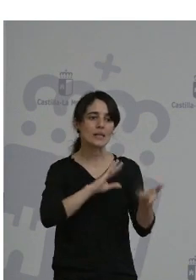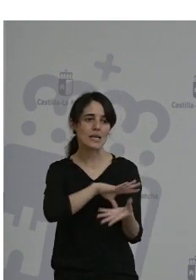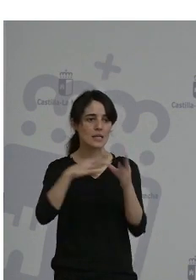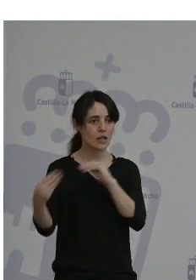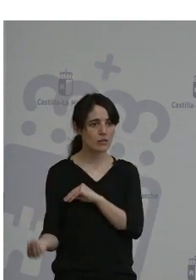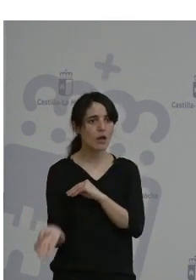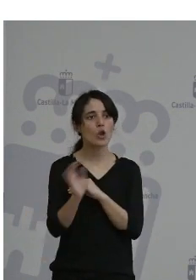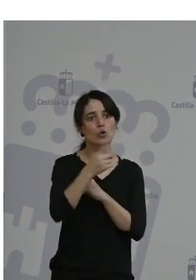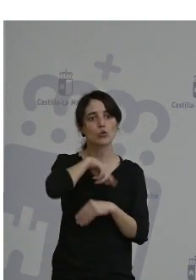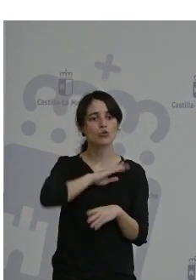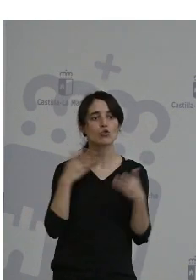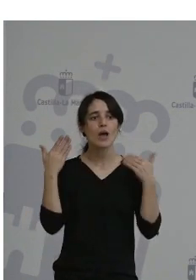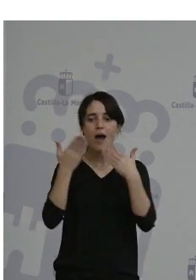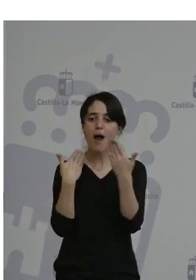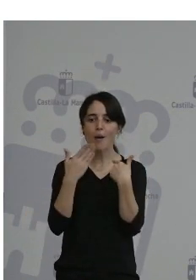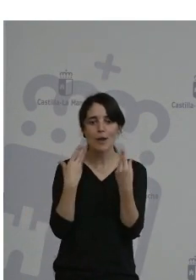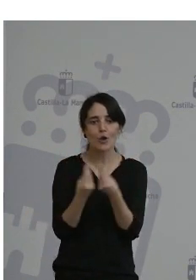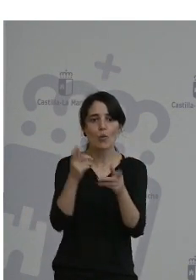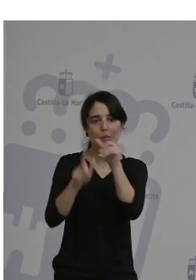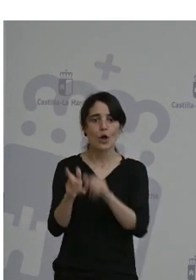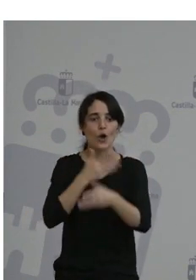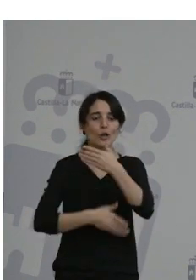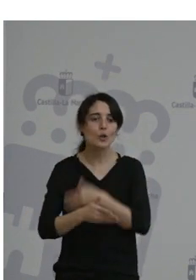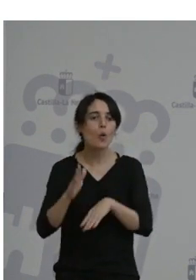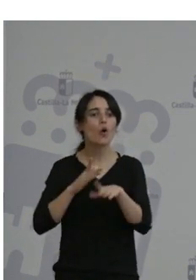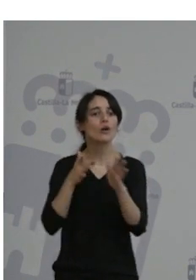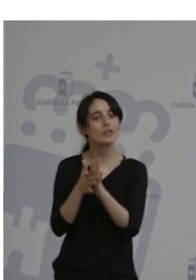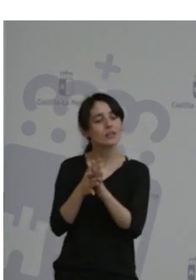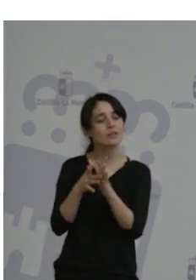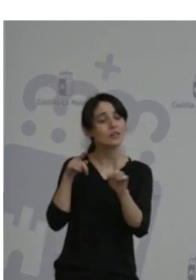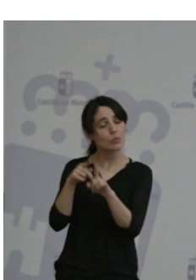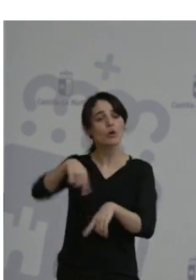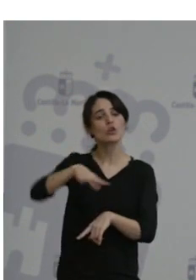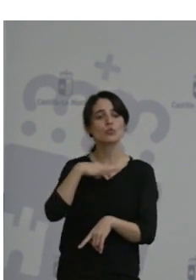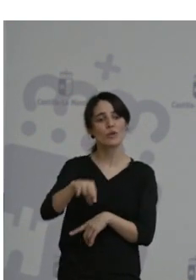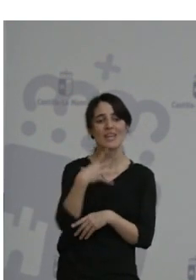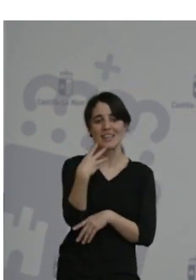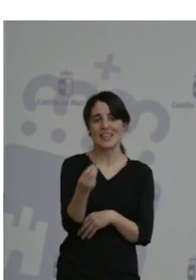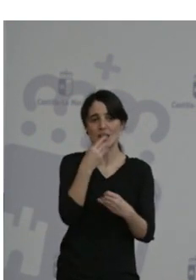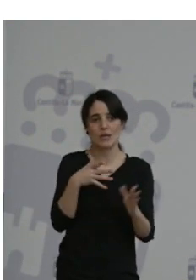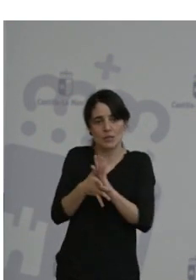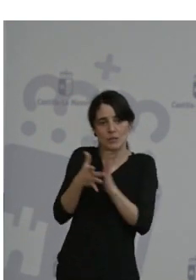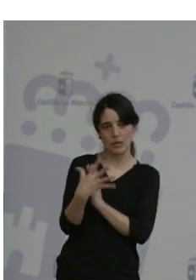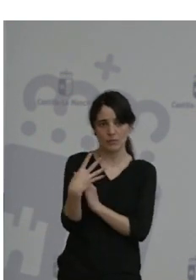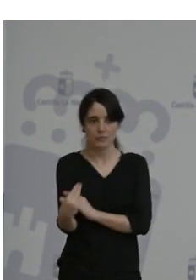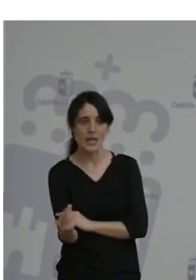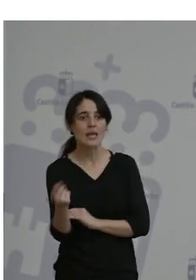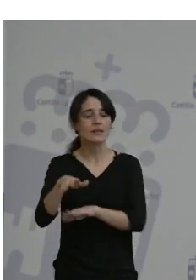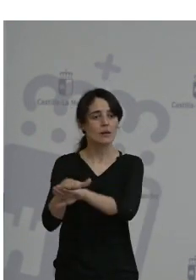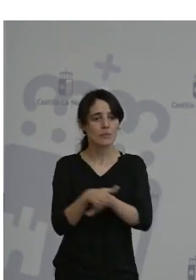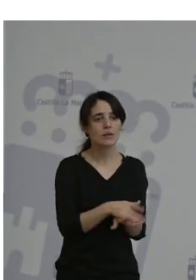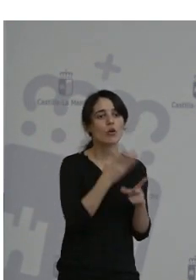colectivo para que comprendiera bien las explicaciones, saber diferenciar lo que es discapacidad intelectual y lo que no lo es,